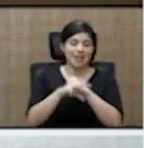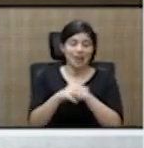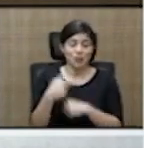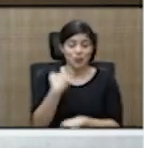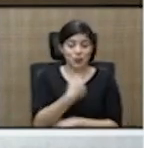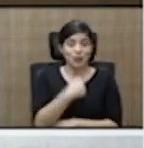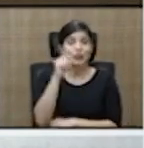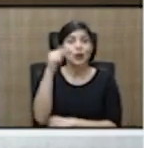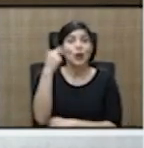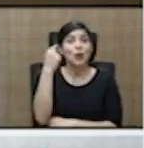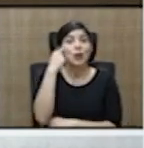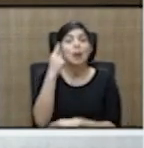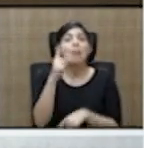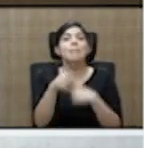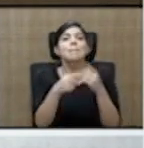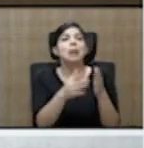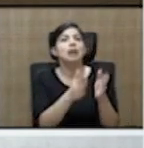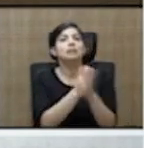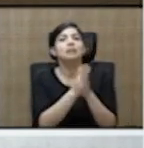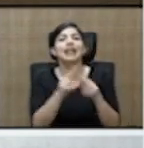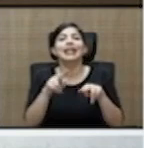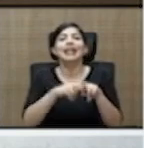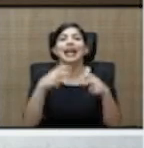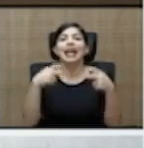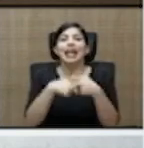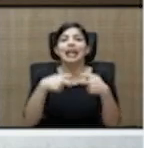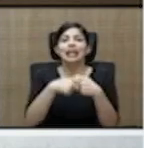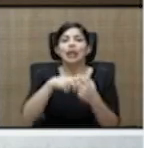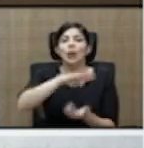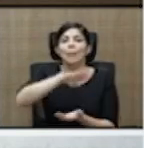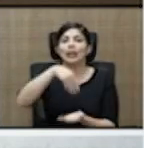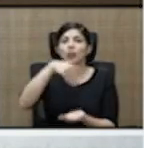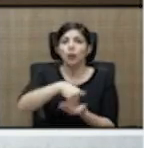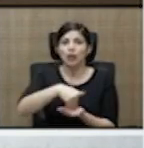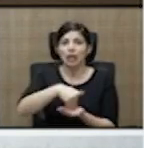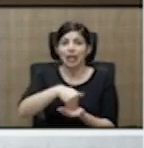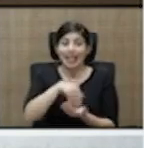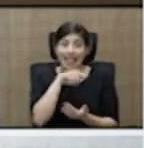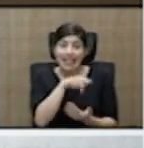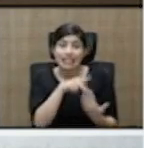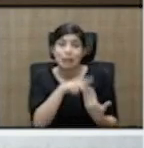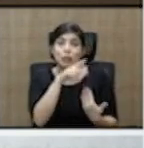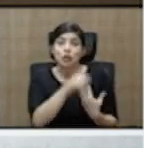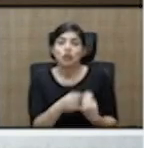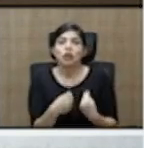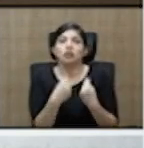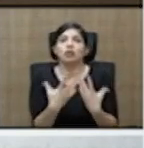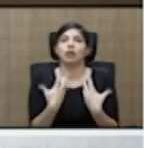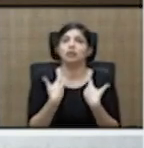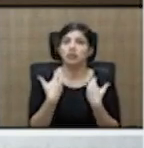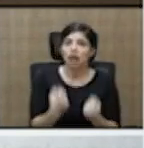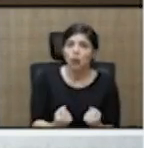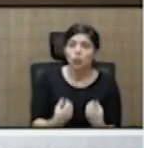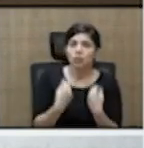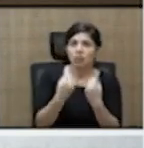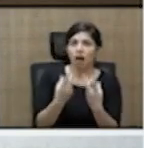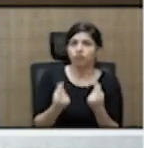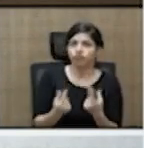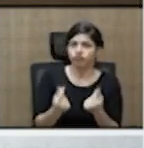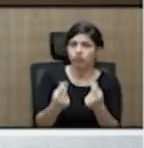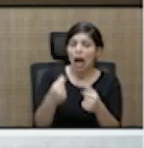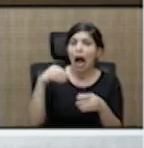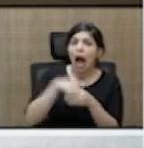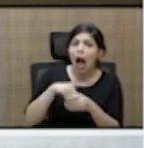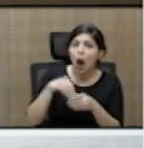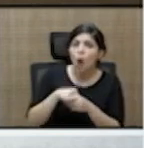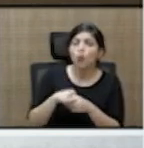hasta las zonas francas dedicadas a la exportación. Y creo que el otro elemento también importante es que no sentí